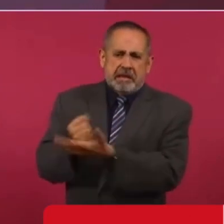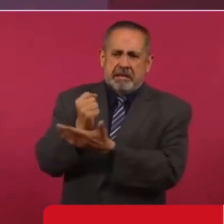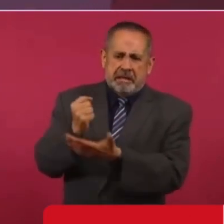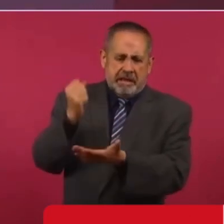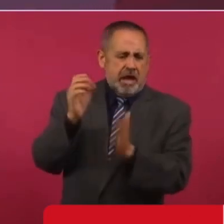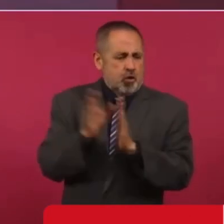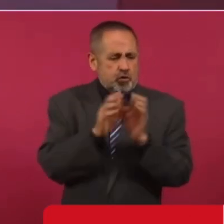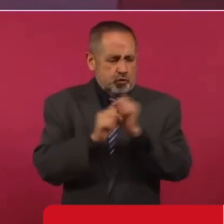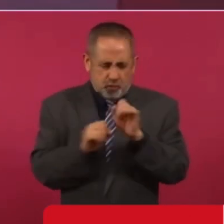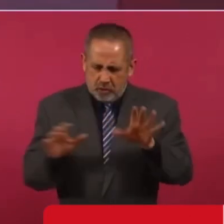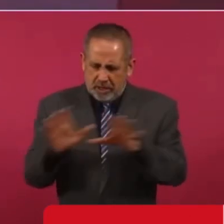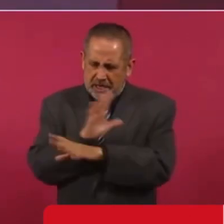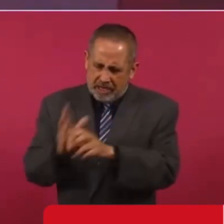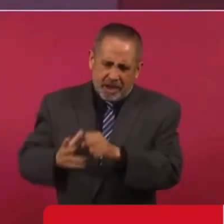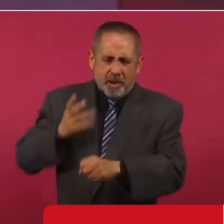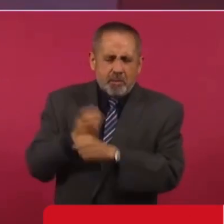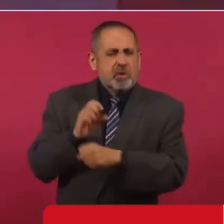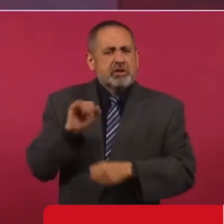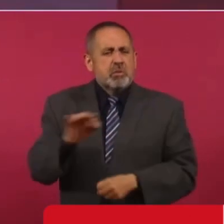reforma constitucional.